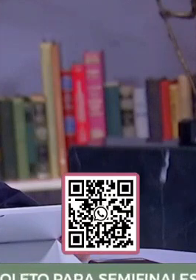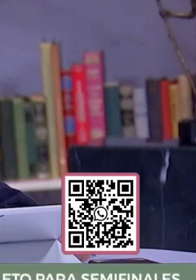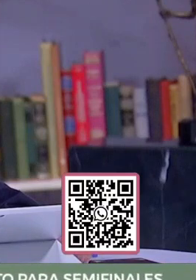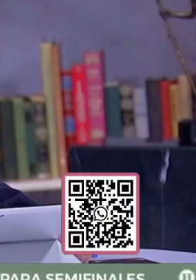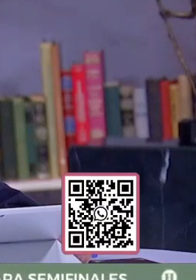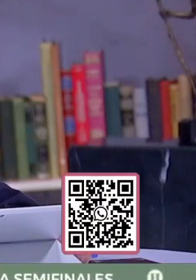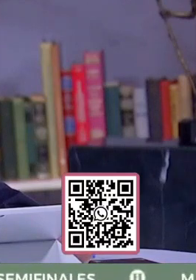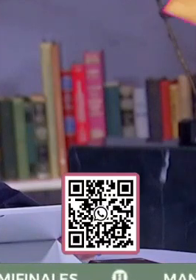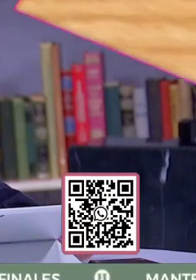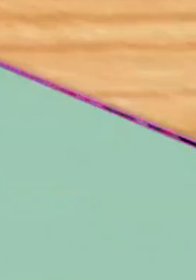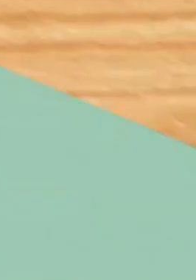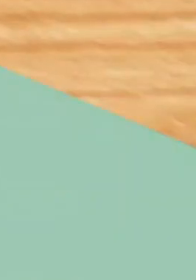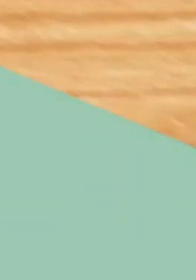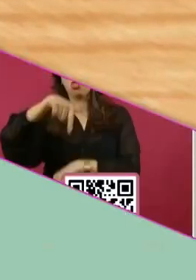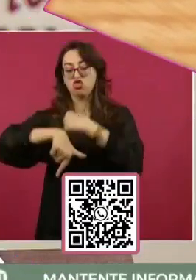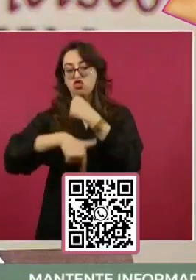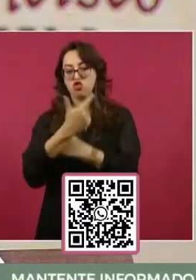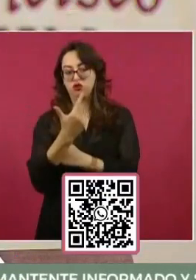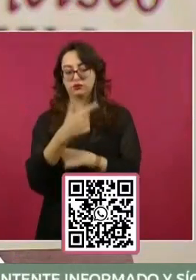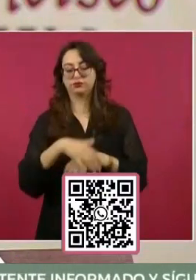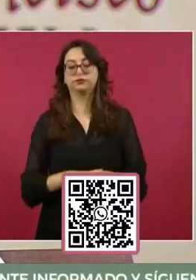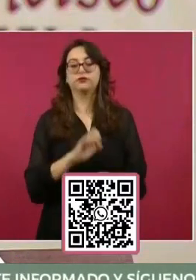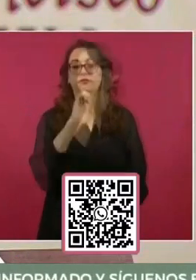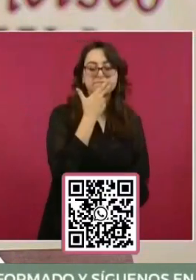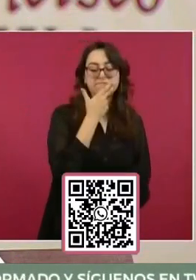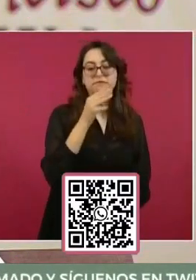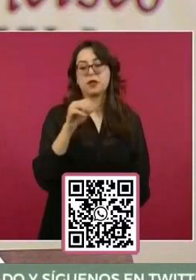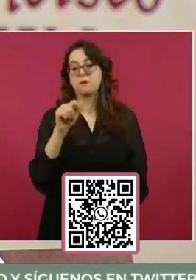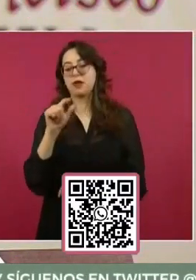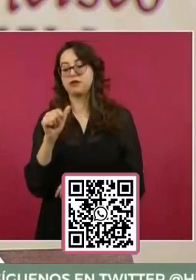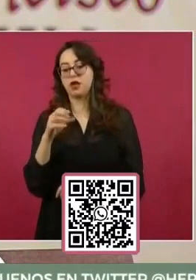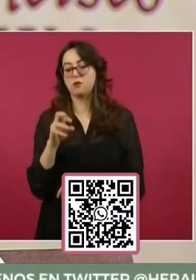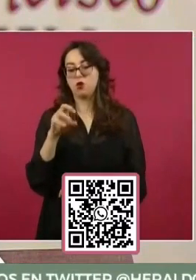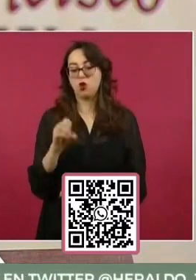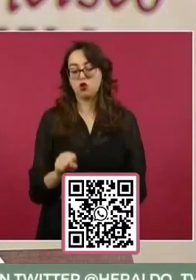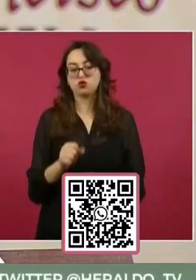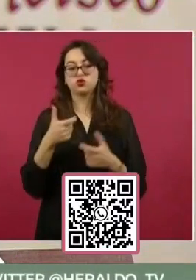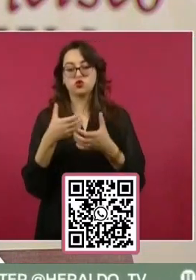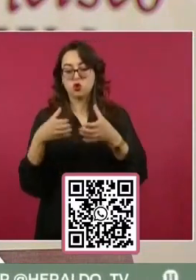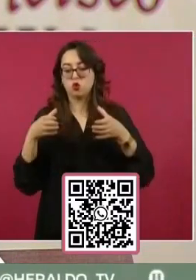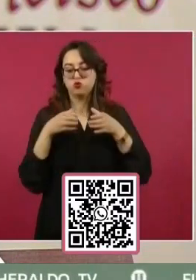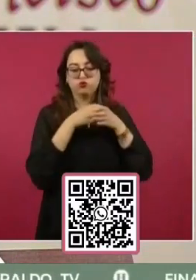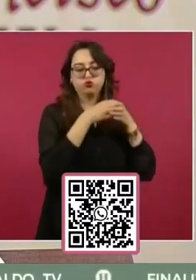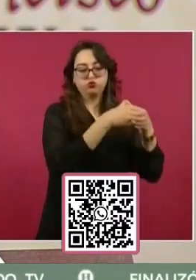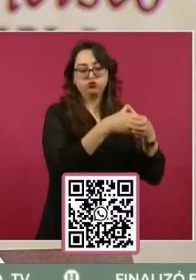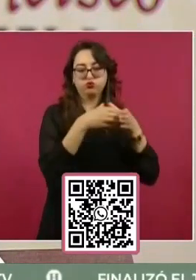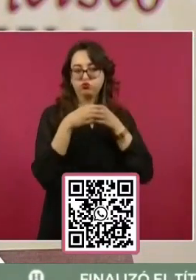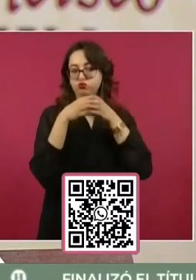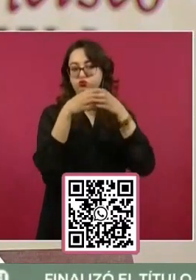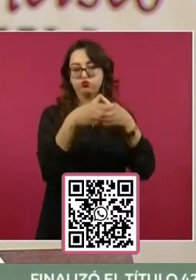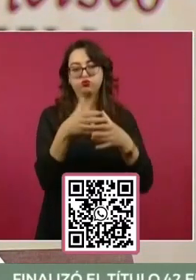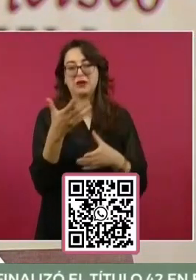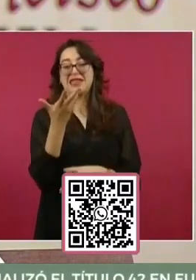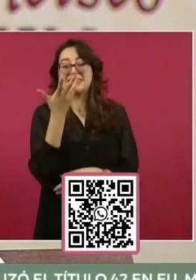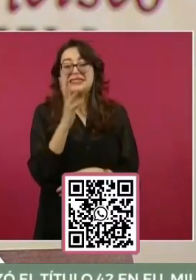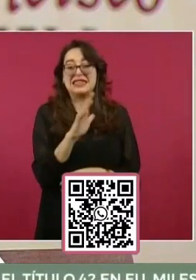42? Ciudad Juárez, Chihuahua y Matamoros, Tamaulipas, continúan los grupos de migrantes en las mismas cantidades, más o menos aproximadamente